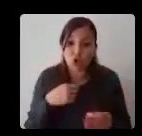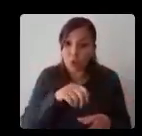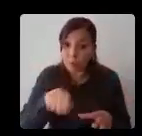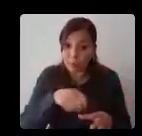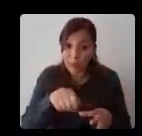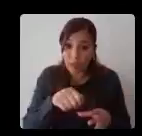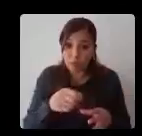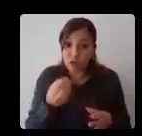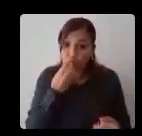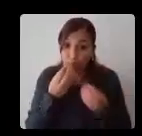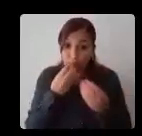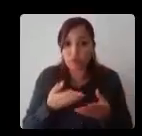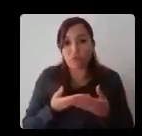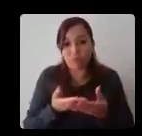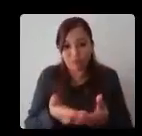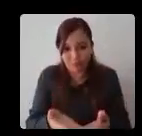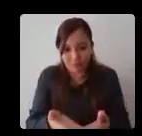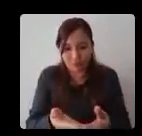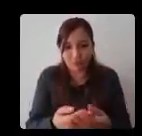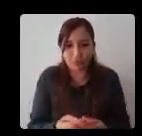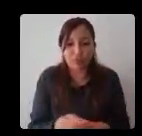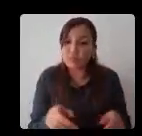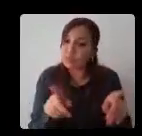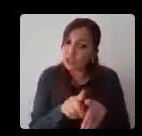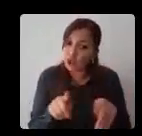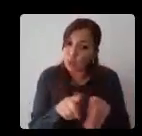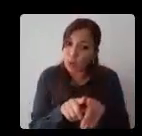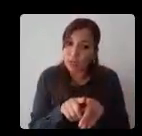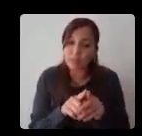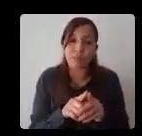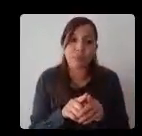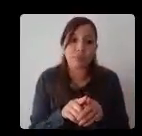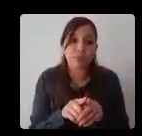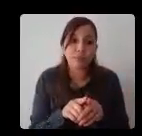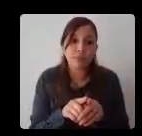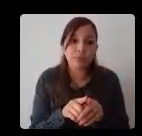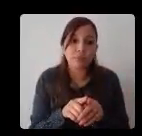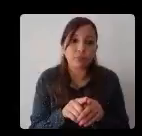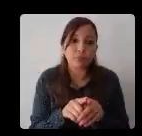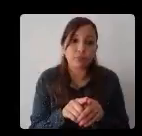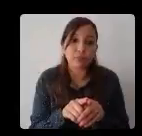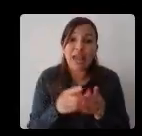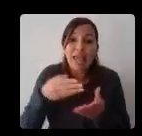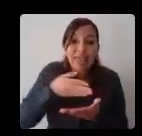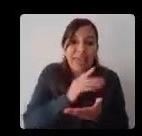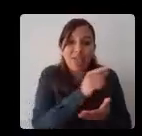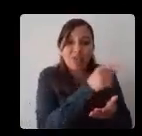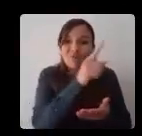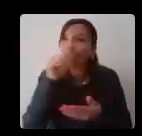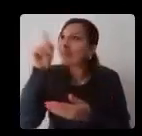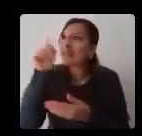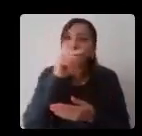hacemos el guiado local, recorriendo, ¿no? Por nuestros restos arqueológicos de